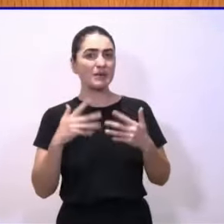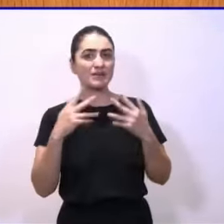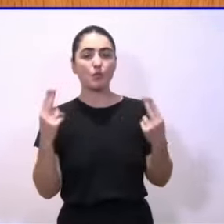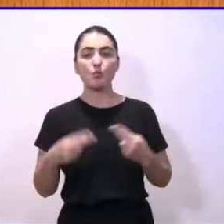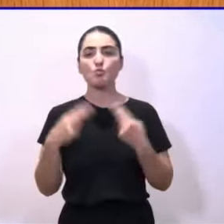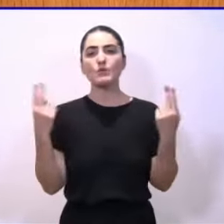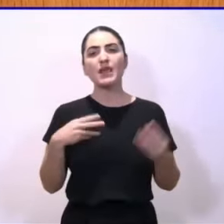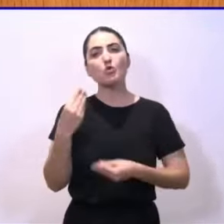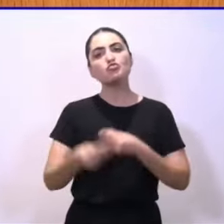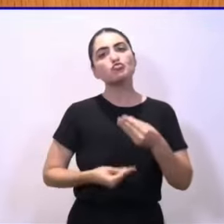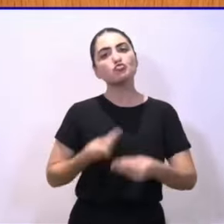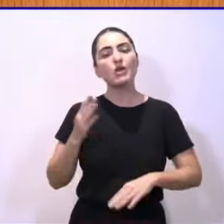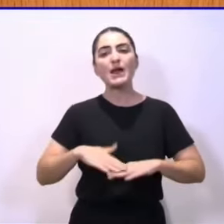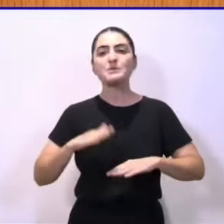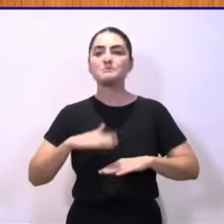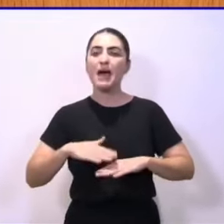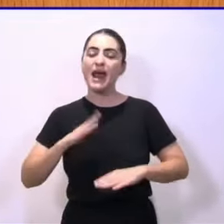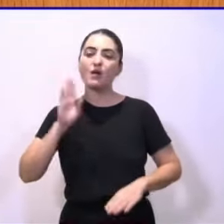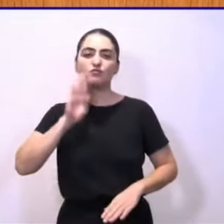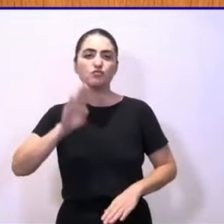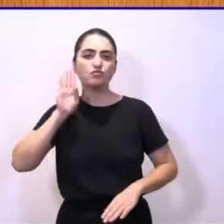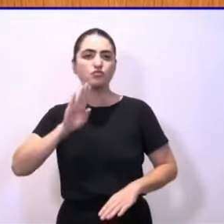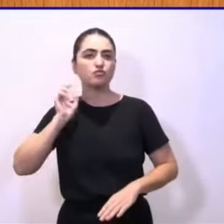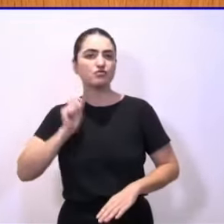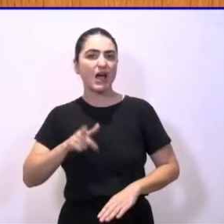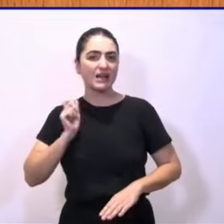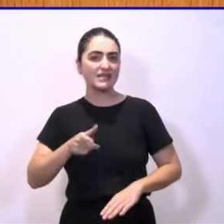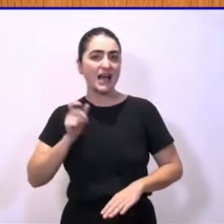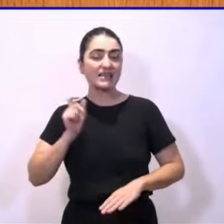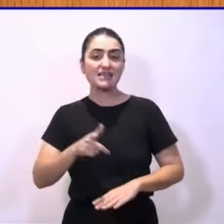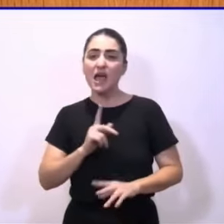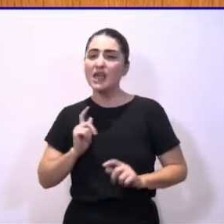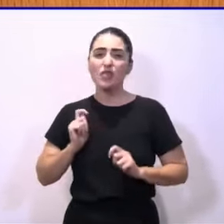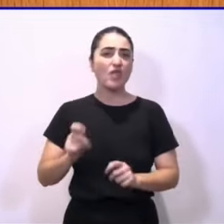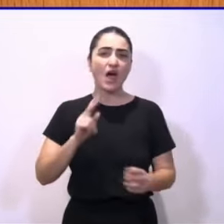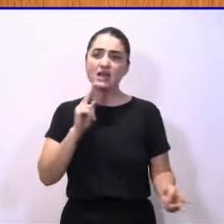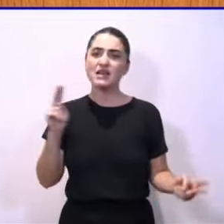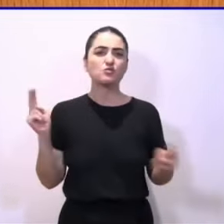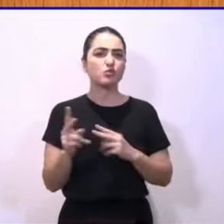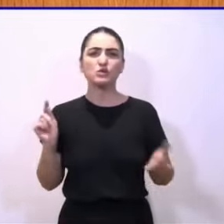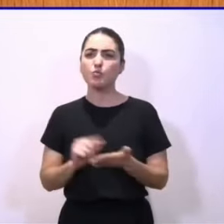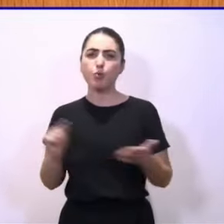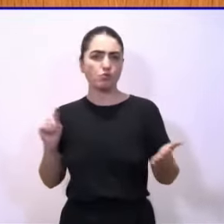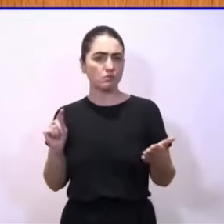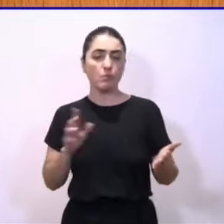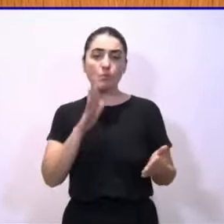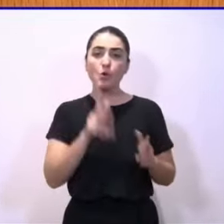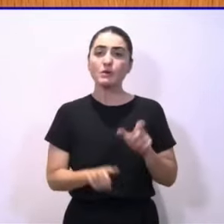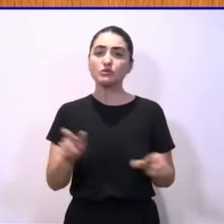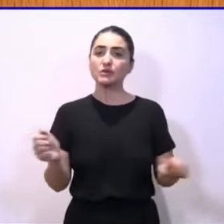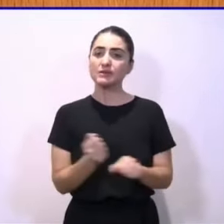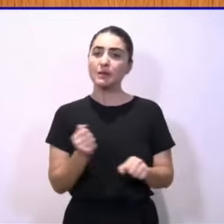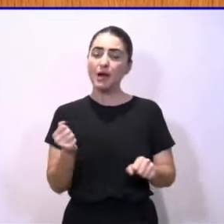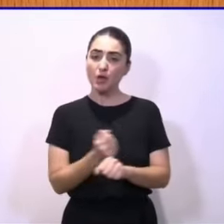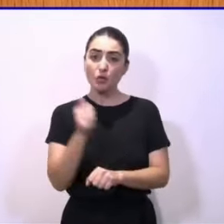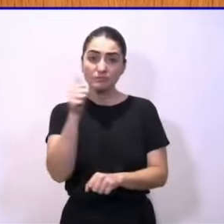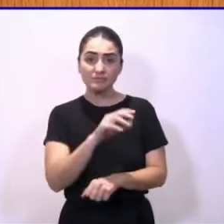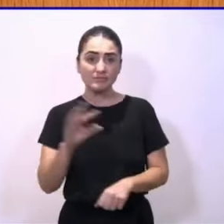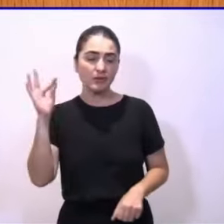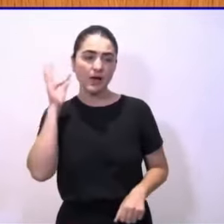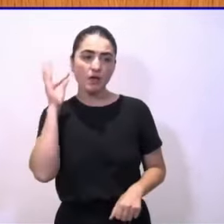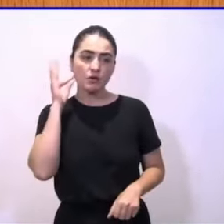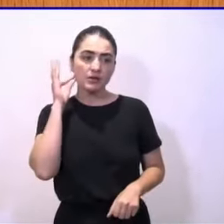pública para cometer fraude sistemáticamente y demos una respuesta inmediata, porque los trabajadores y las trabajadoras no